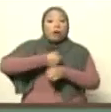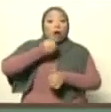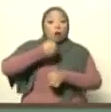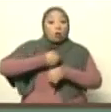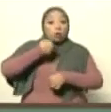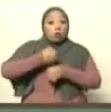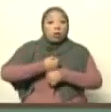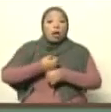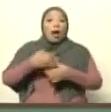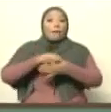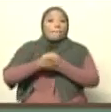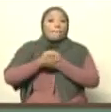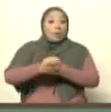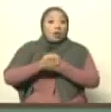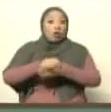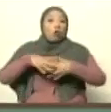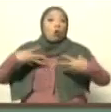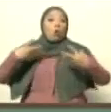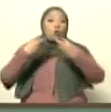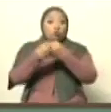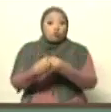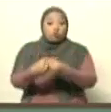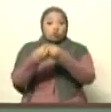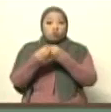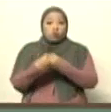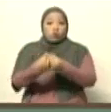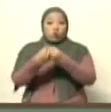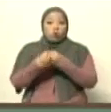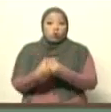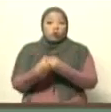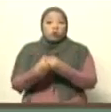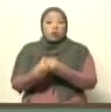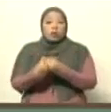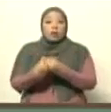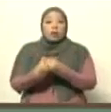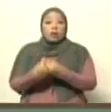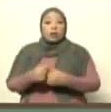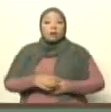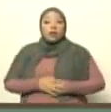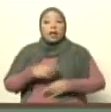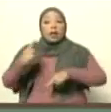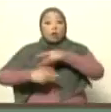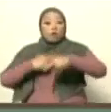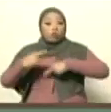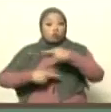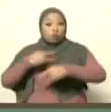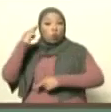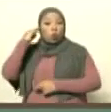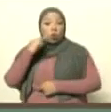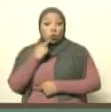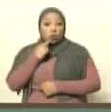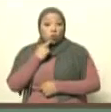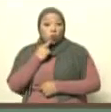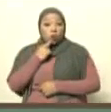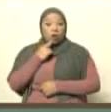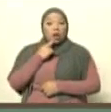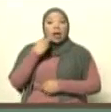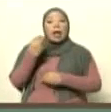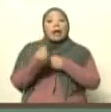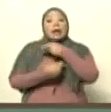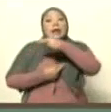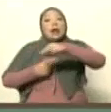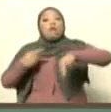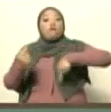solidaridad, este acompañamiento de la revolución sandinista, de la revolución bolivariana, de la revolución cubana,